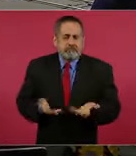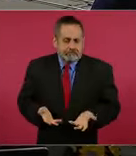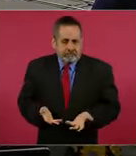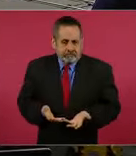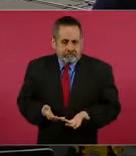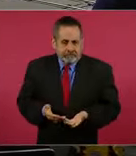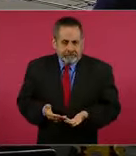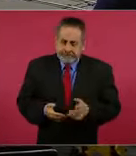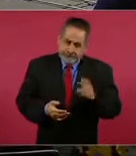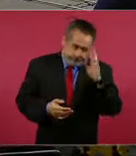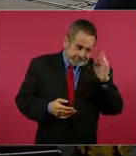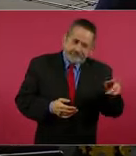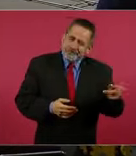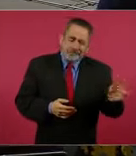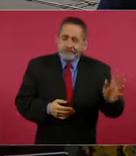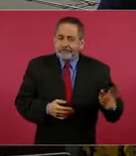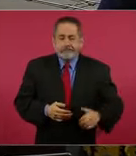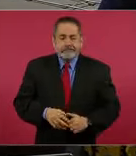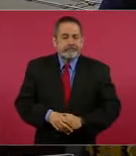respeto,